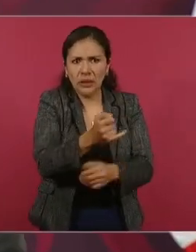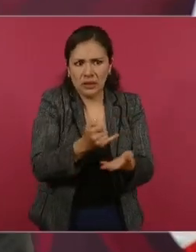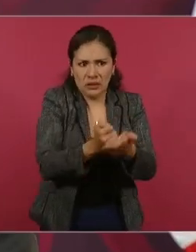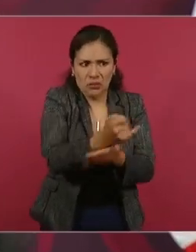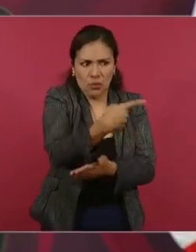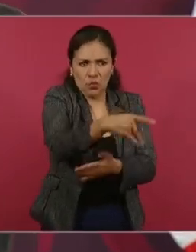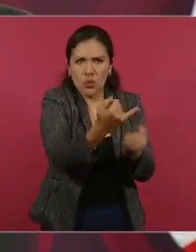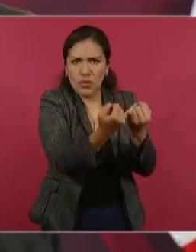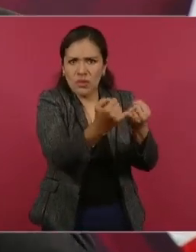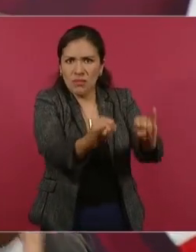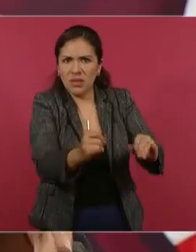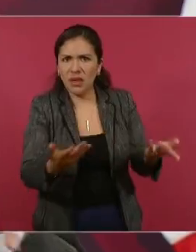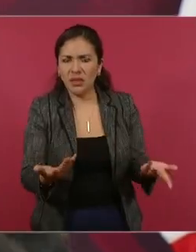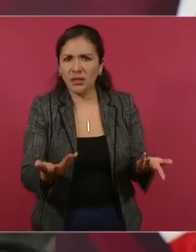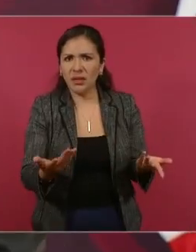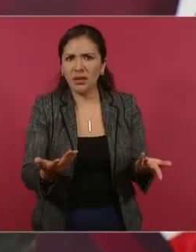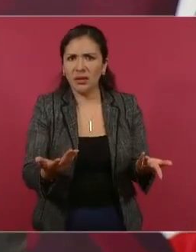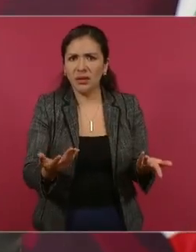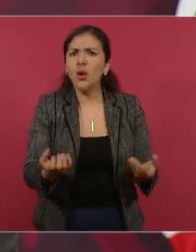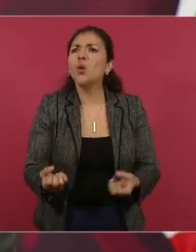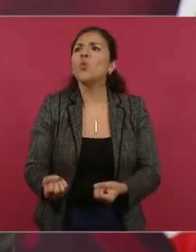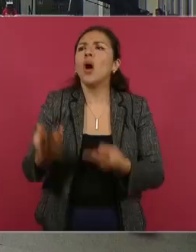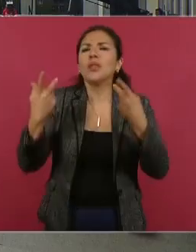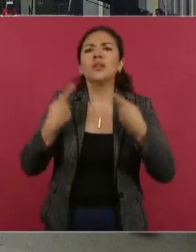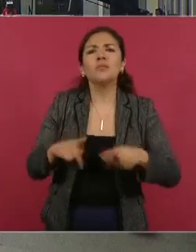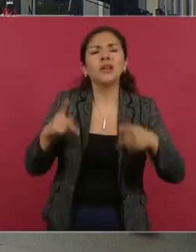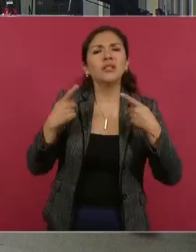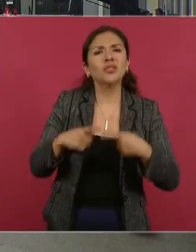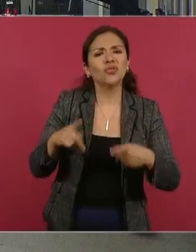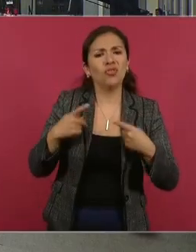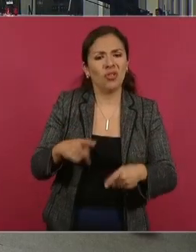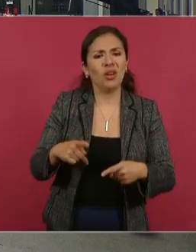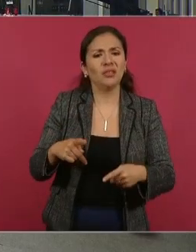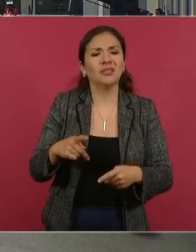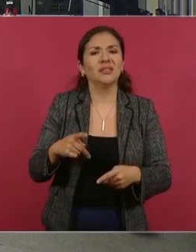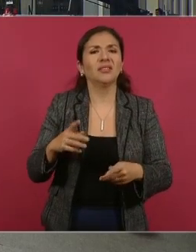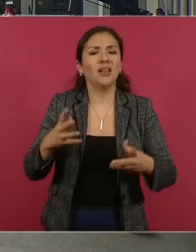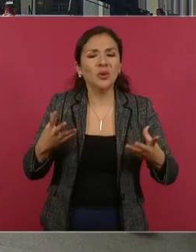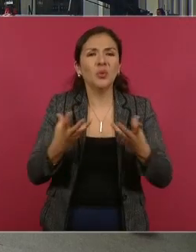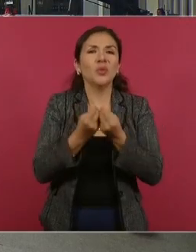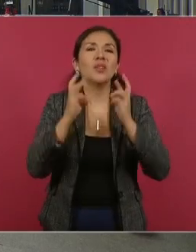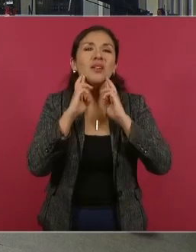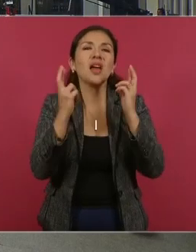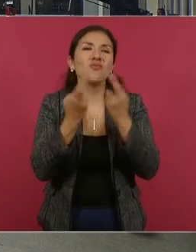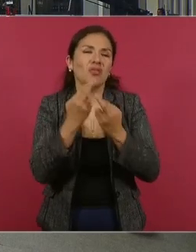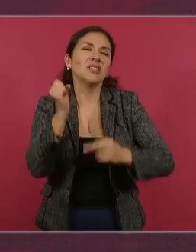independiente. Van los legisladores a las sesiones